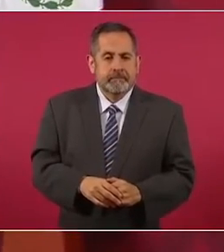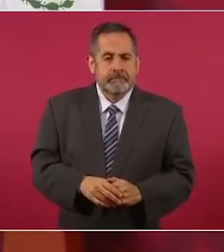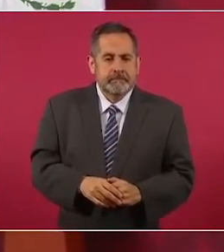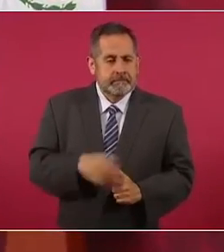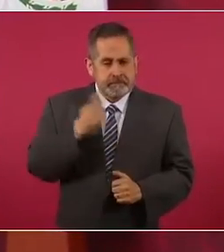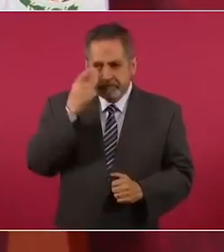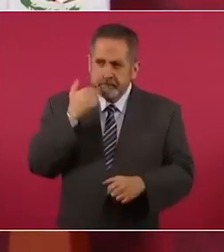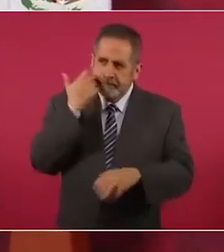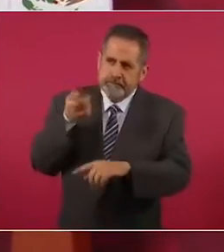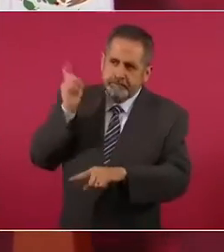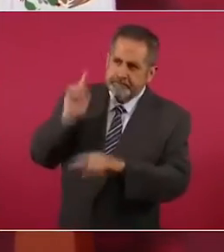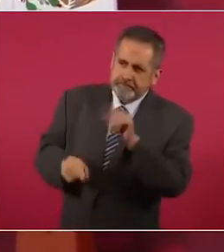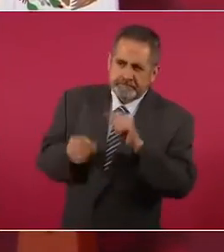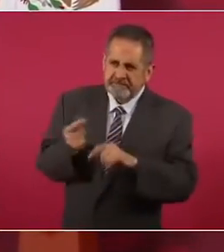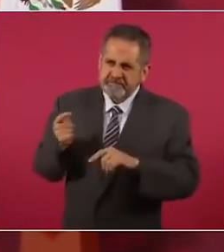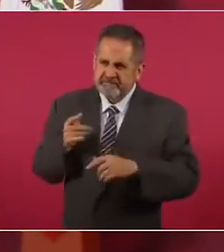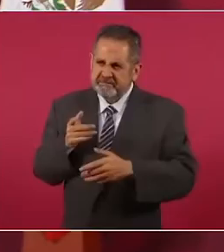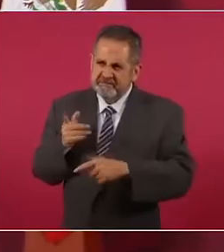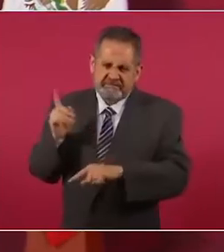para sacarlo,